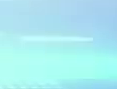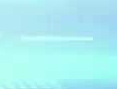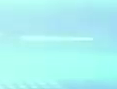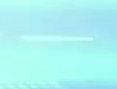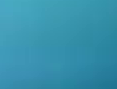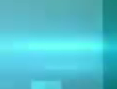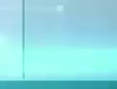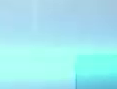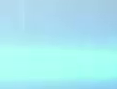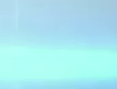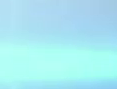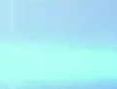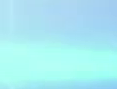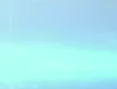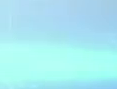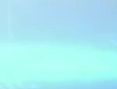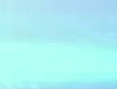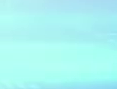Méndez.